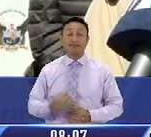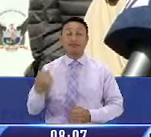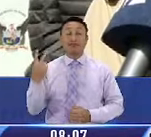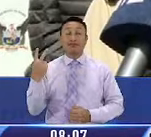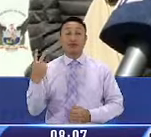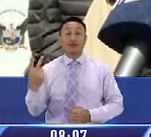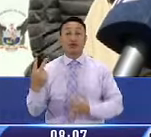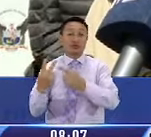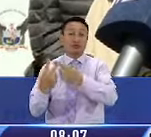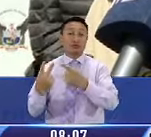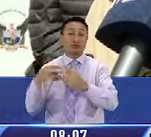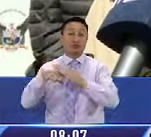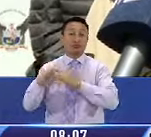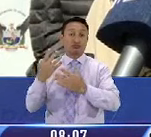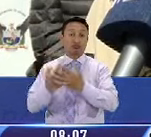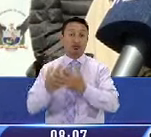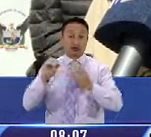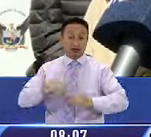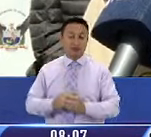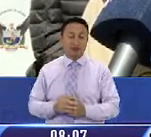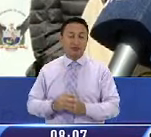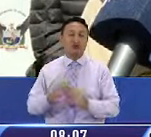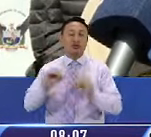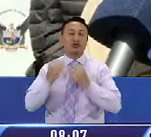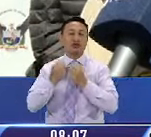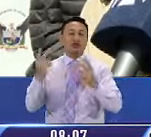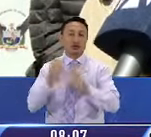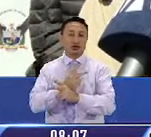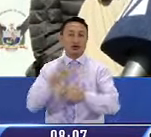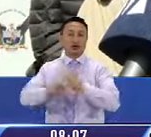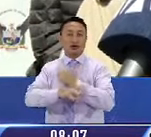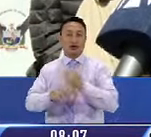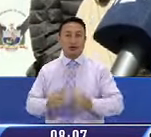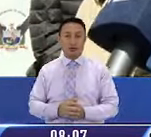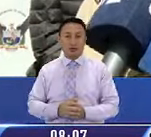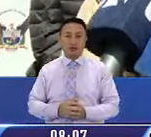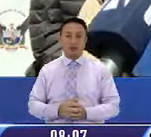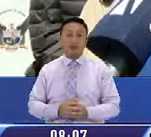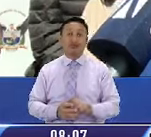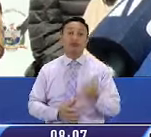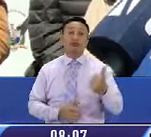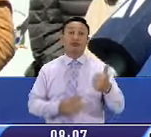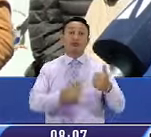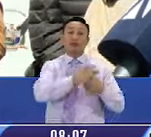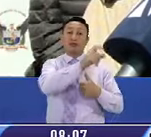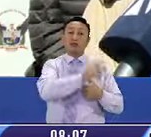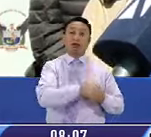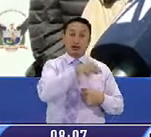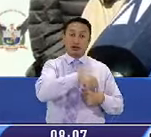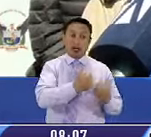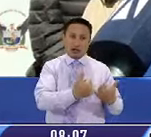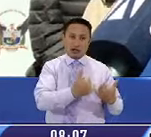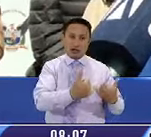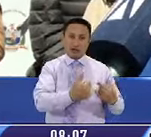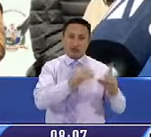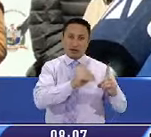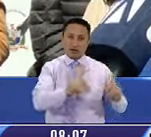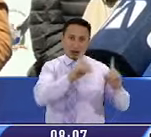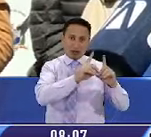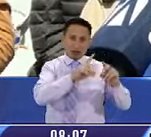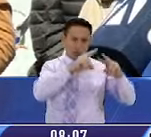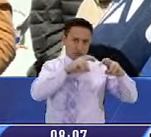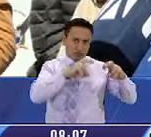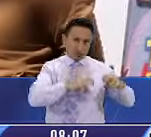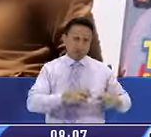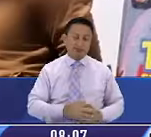presentan antecedentes por asociación ilícita, por robo, y tenemos la otra persona que también estamos verificando con las